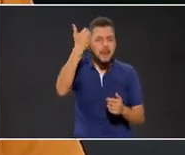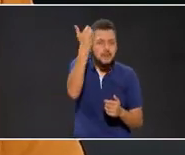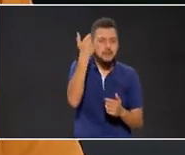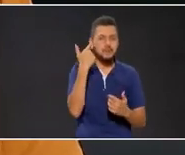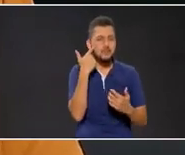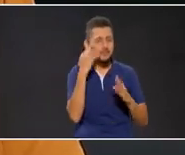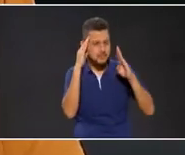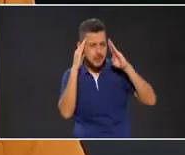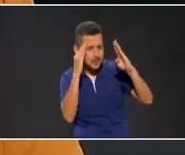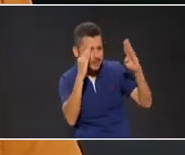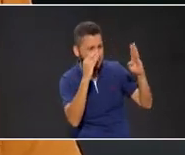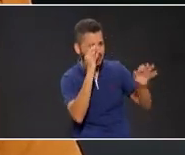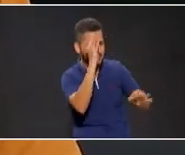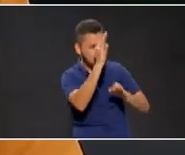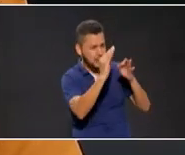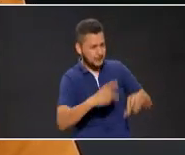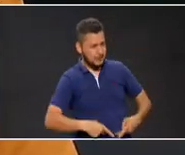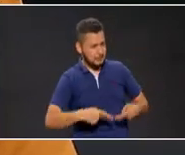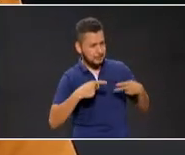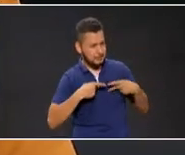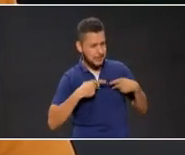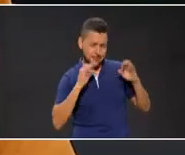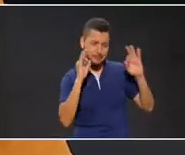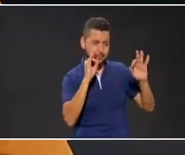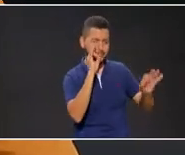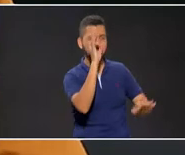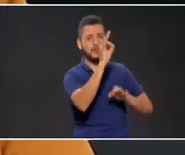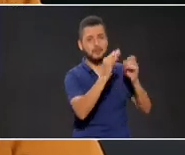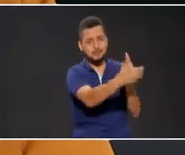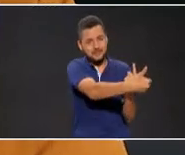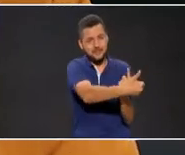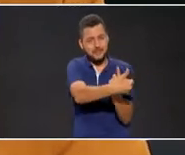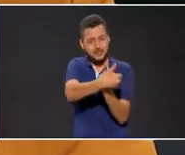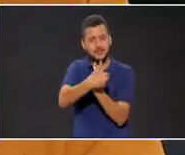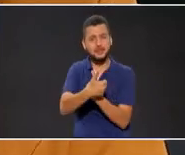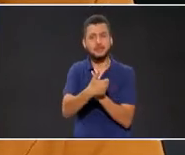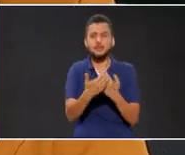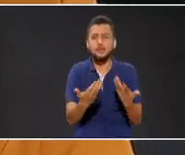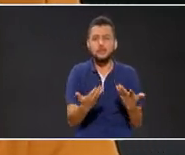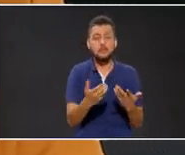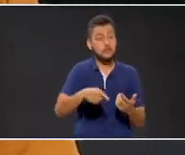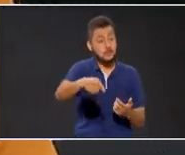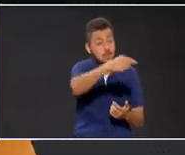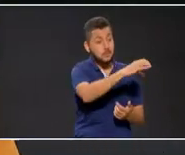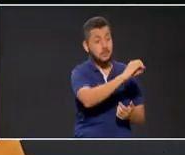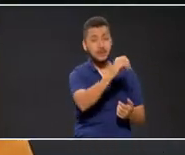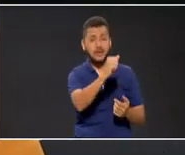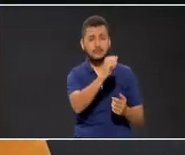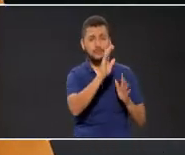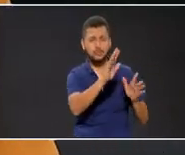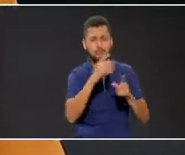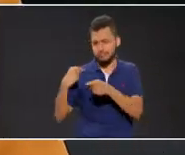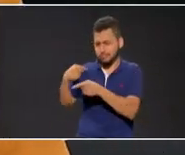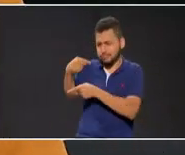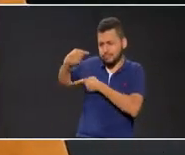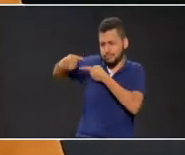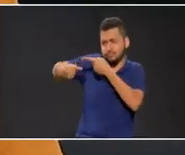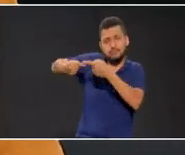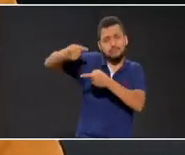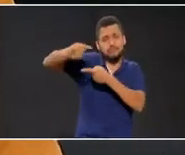especiales para nuestra ciudad ellos representan nuestra generación y para